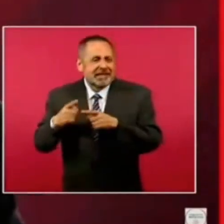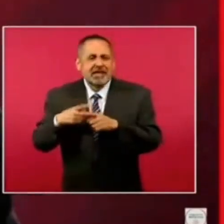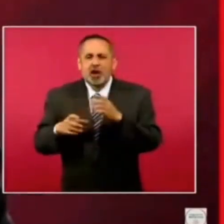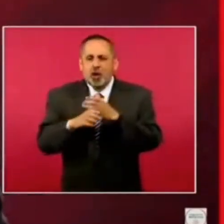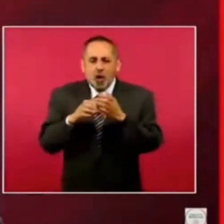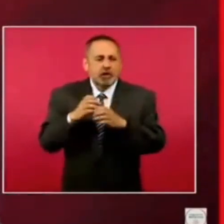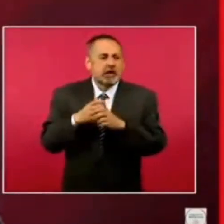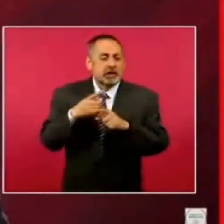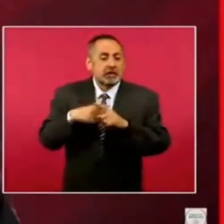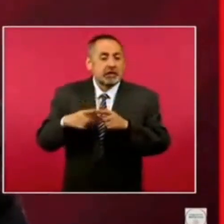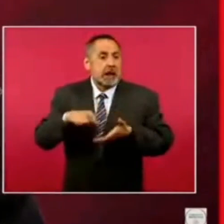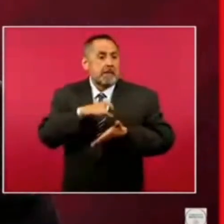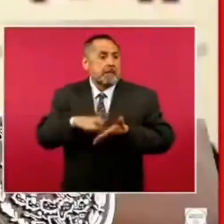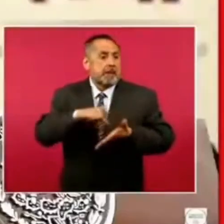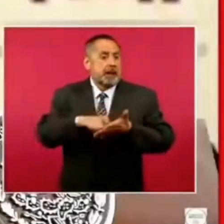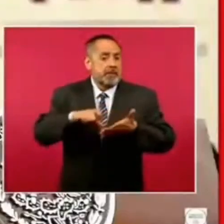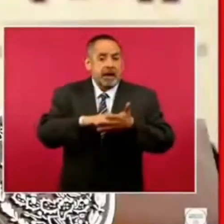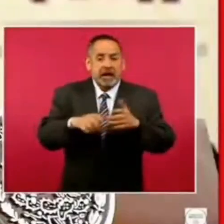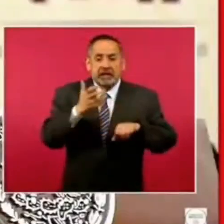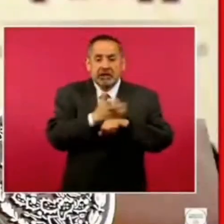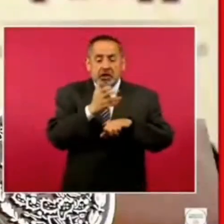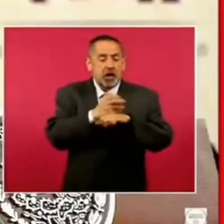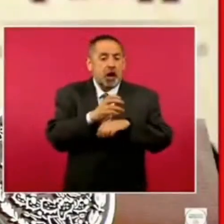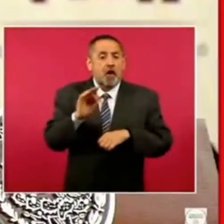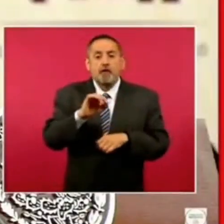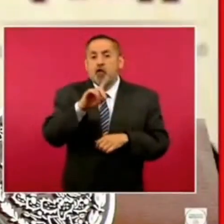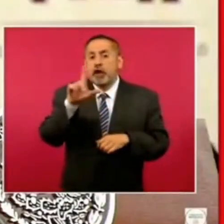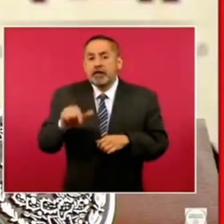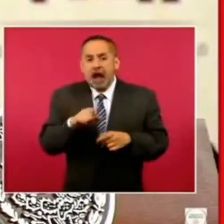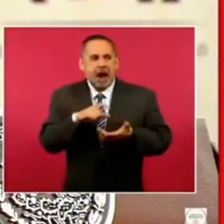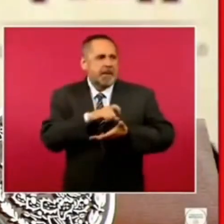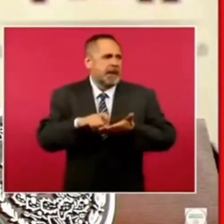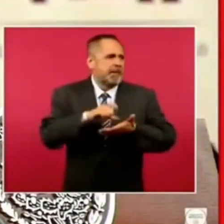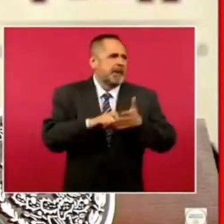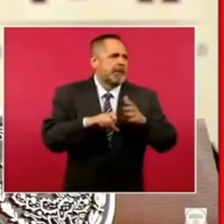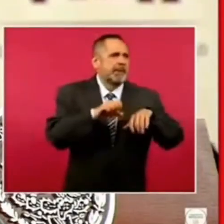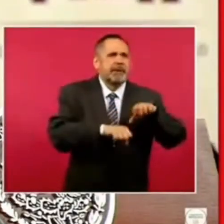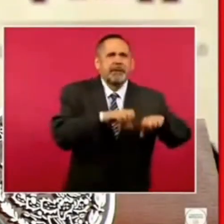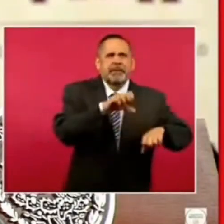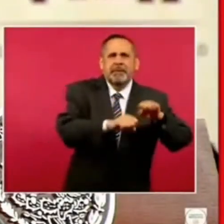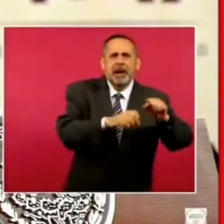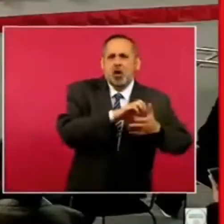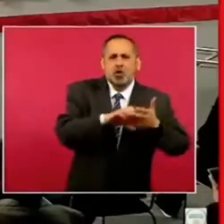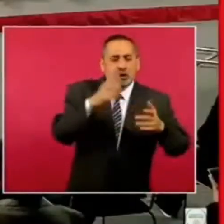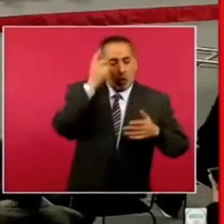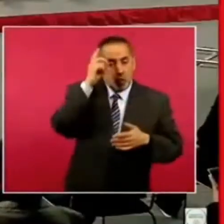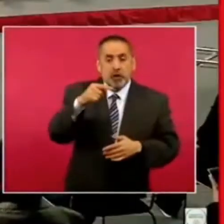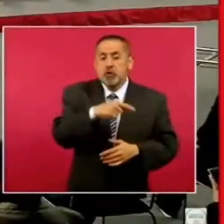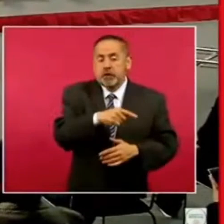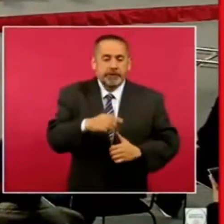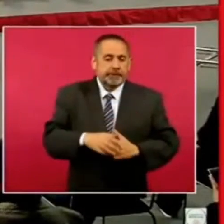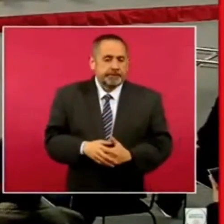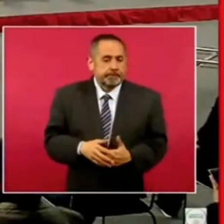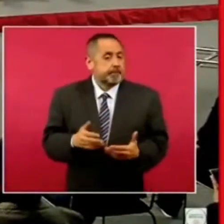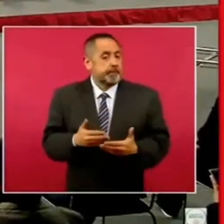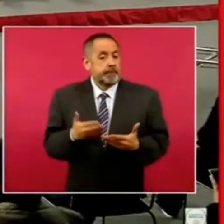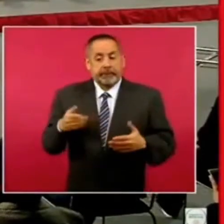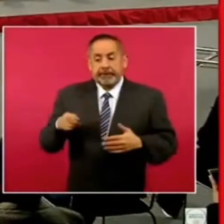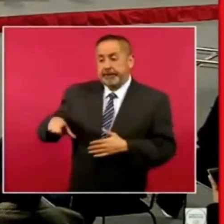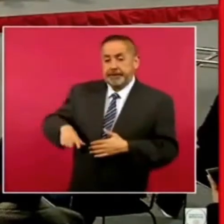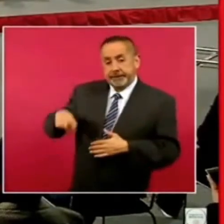territorio norteamericano en el estado de Florida. El actual gobierno de México, por conducto de